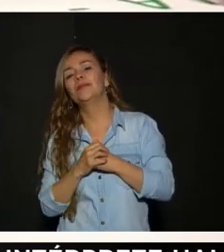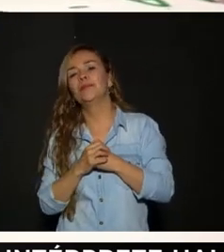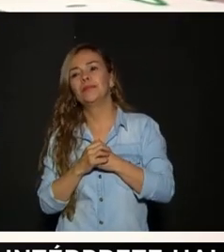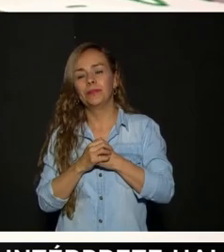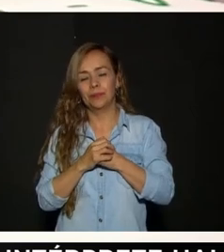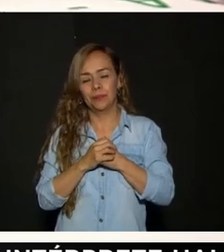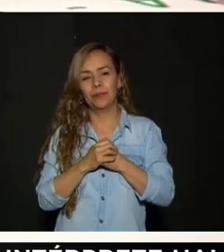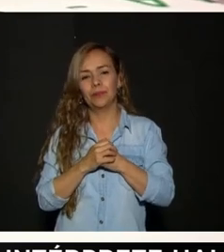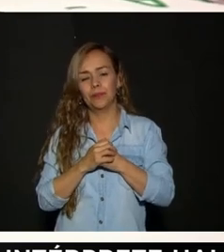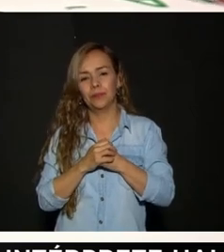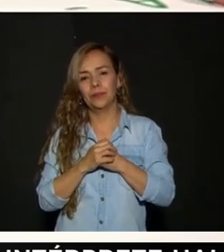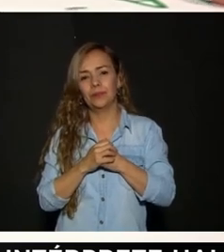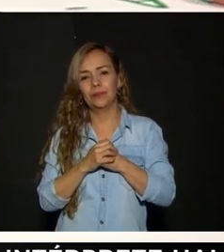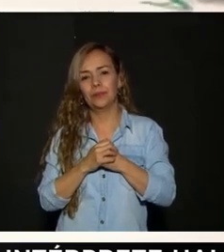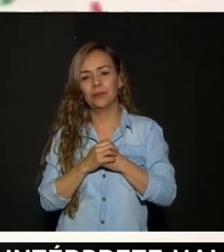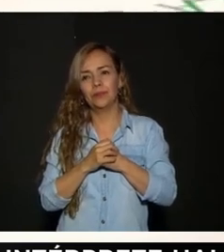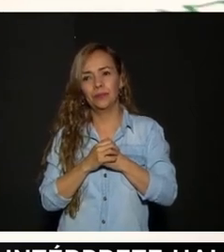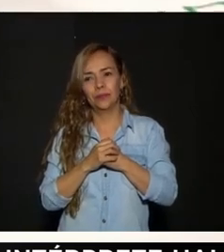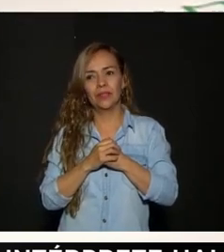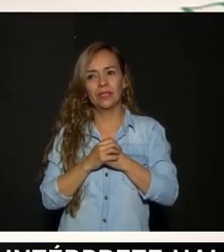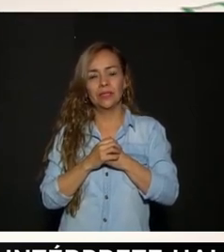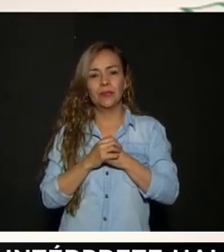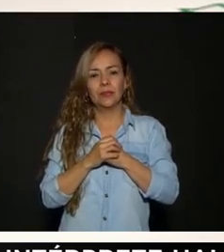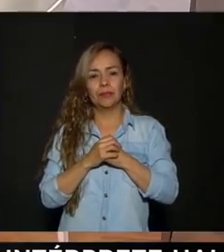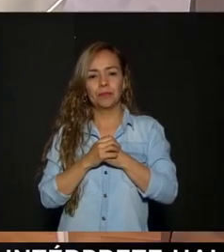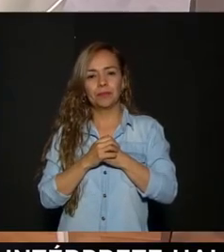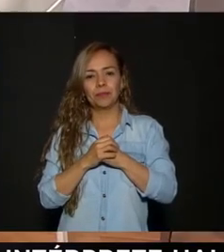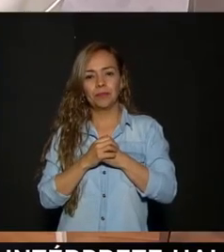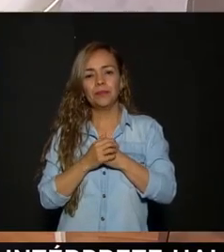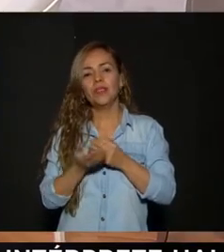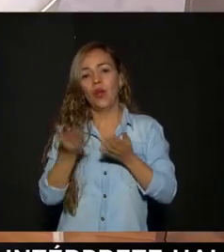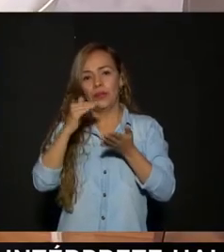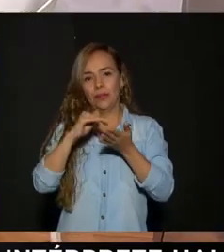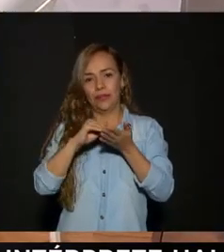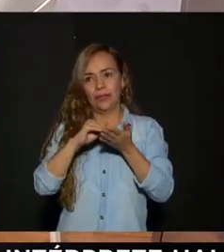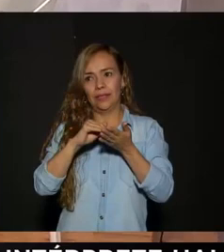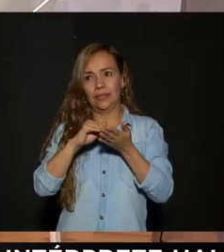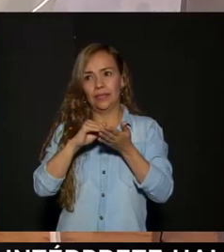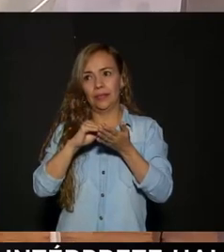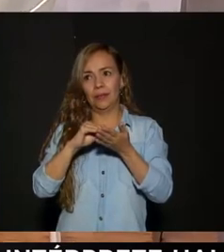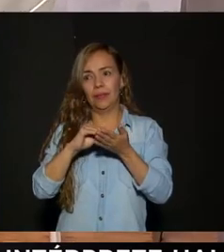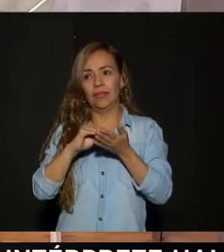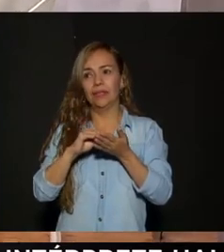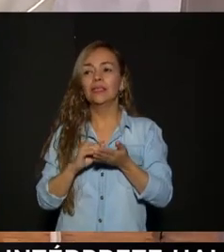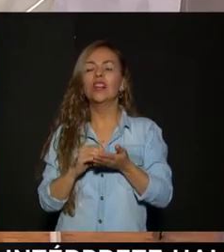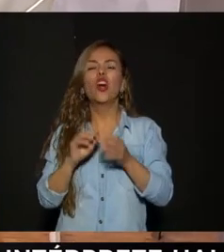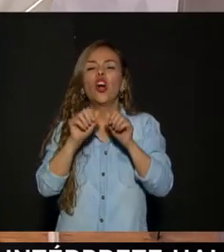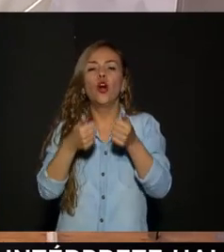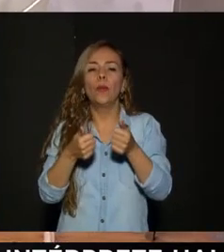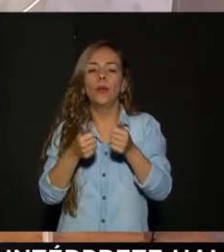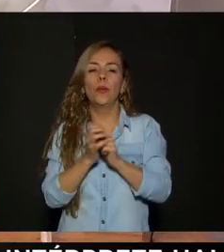la, sol. Y como la hice una sola vez, voy a hacer la traducción literal, que